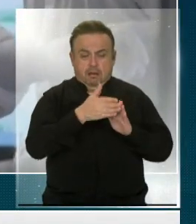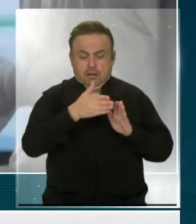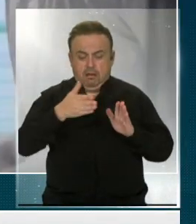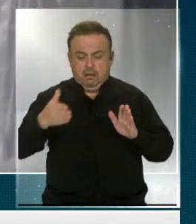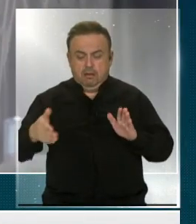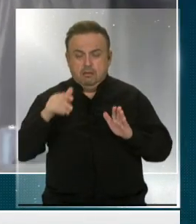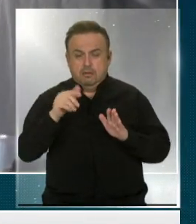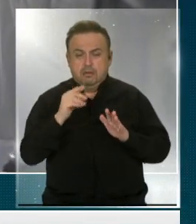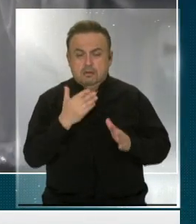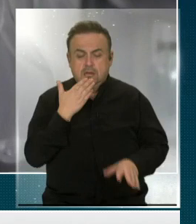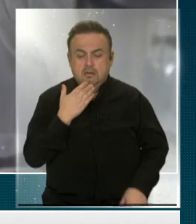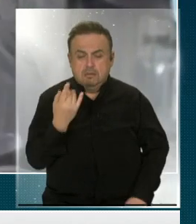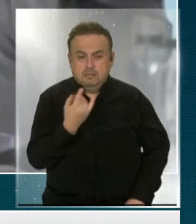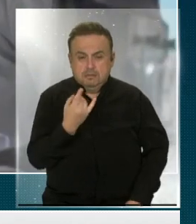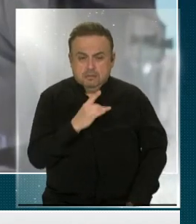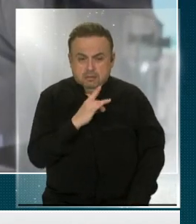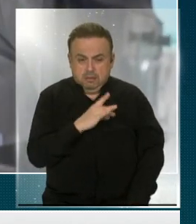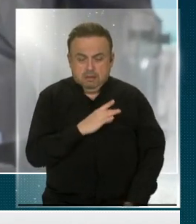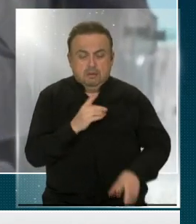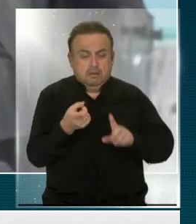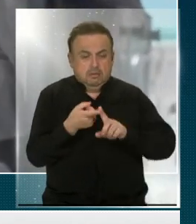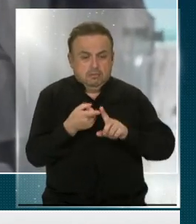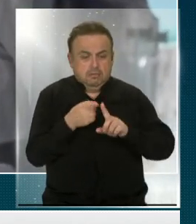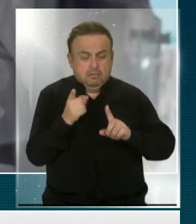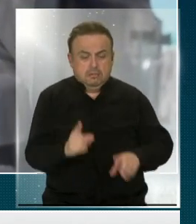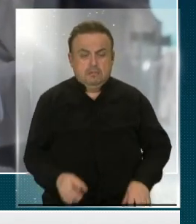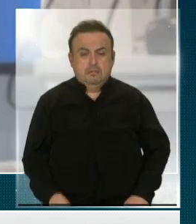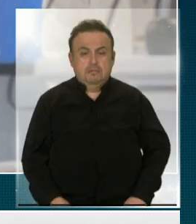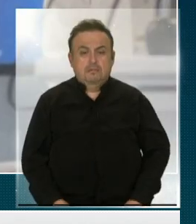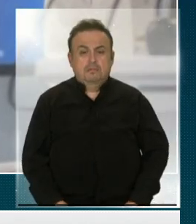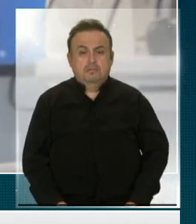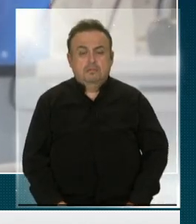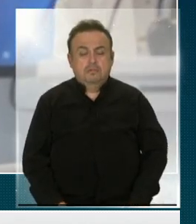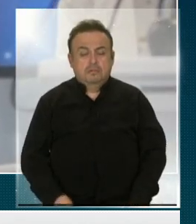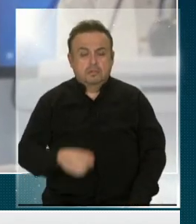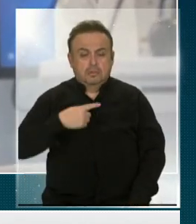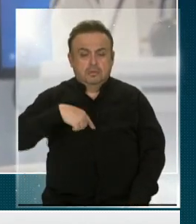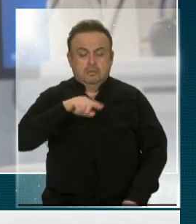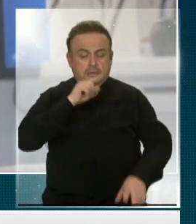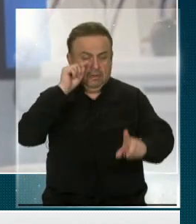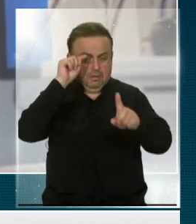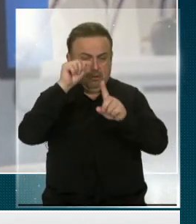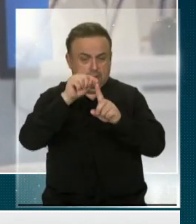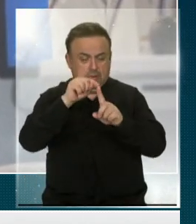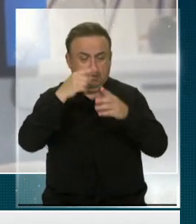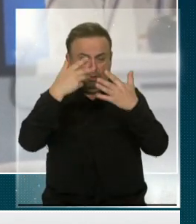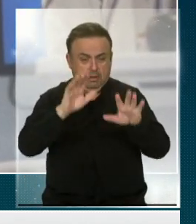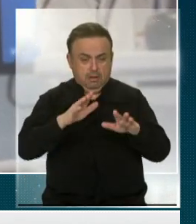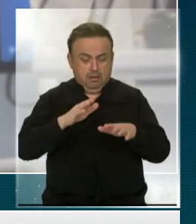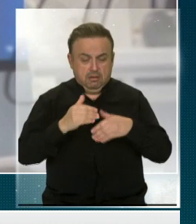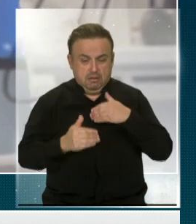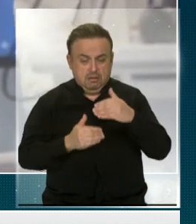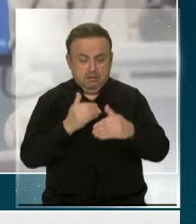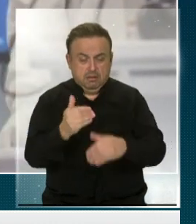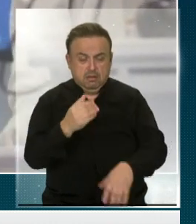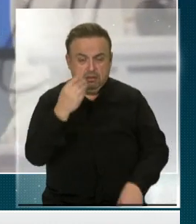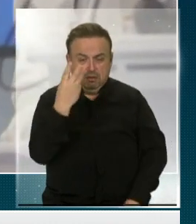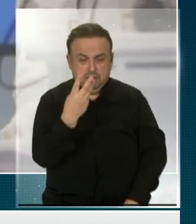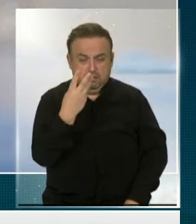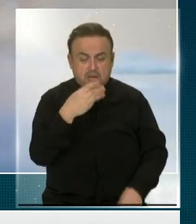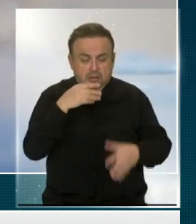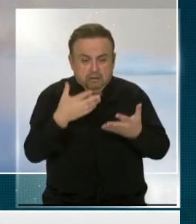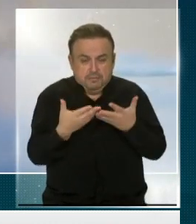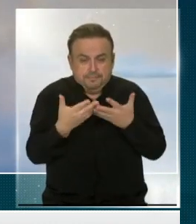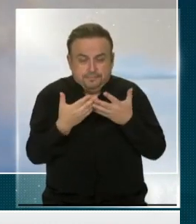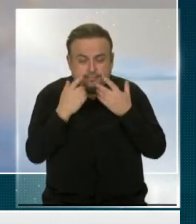centro en el que van a estar participando y nuestro objetivo una vez pasado las etapas regulatorias